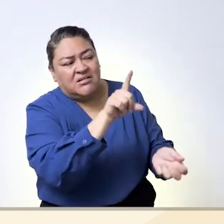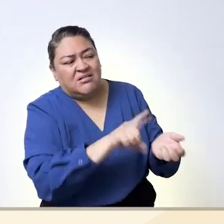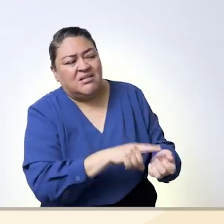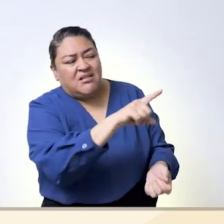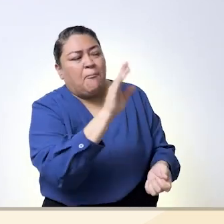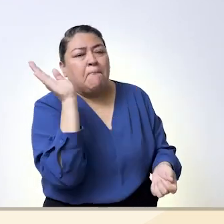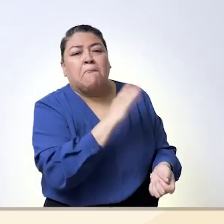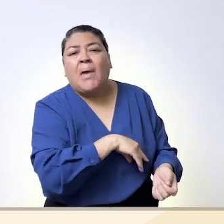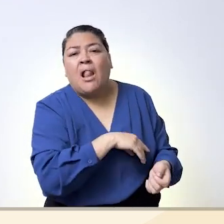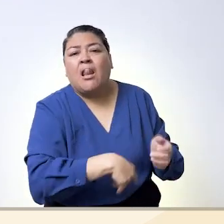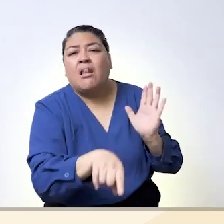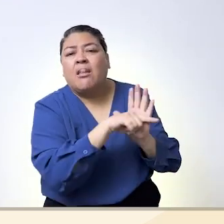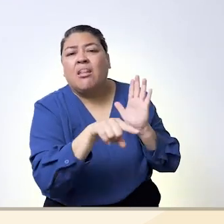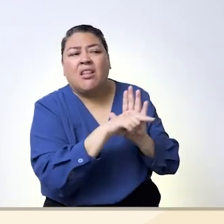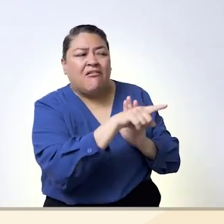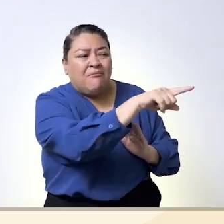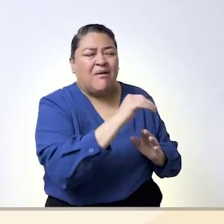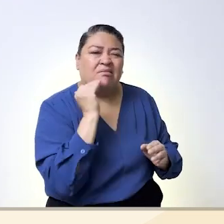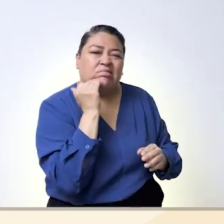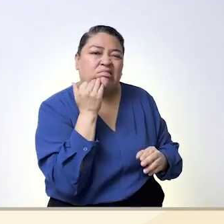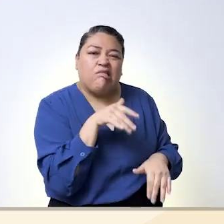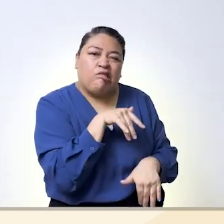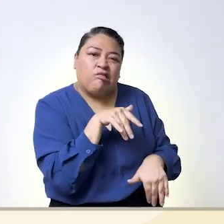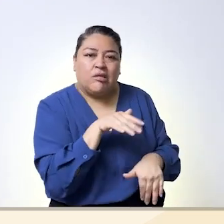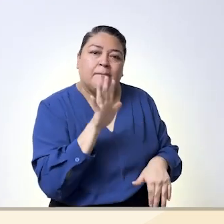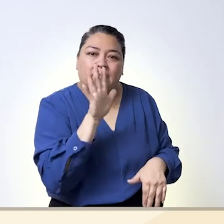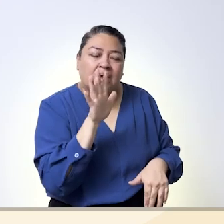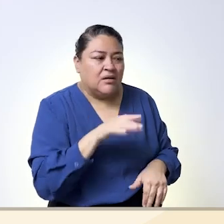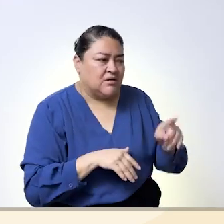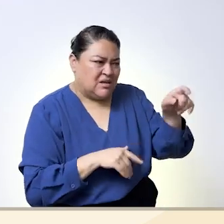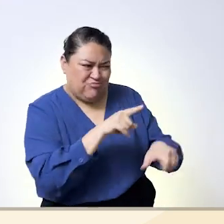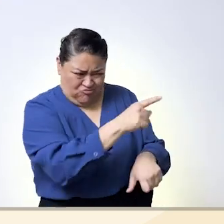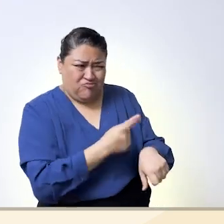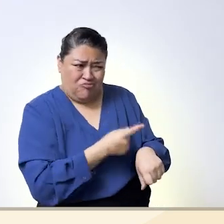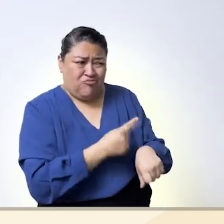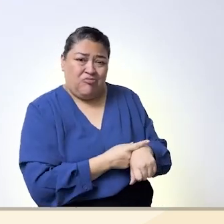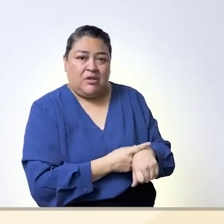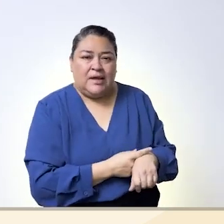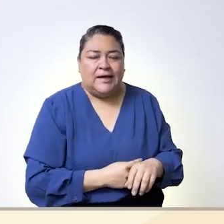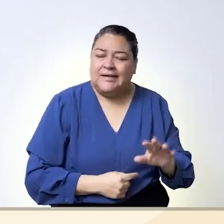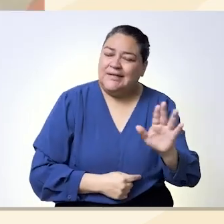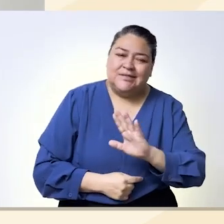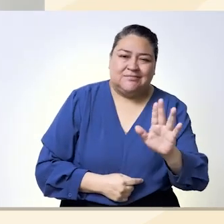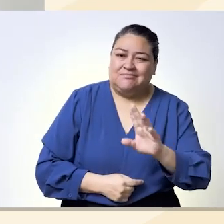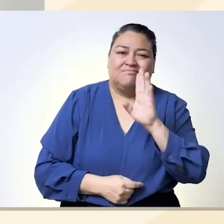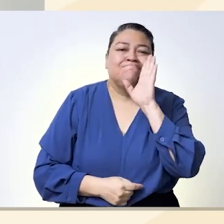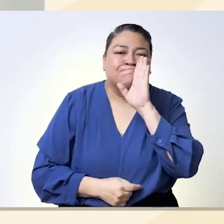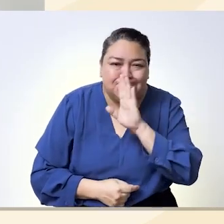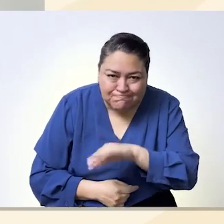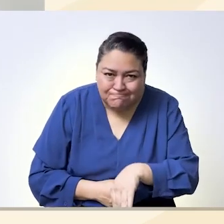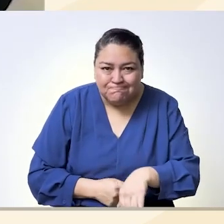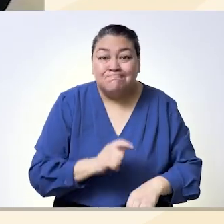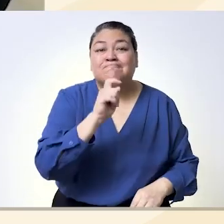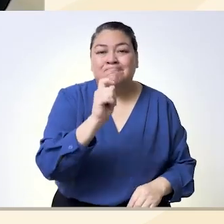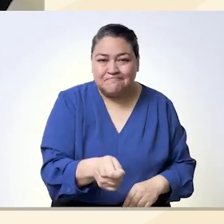mal, algo mal, como si tuvieras como algo chueco, incluso gente que sí, diciendo pues es que estás enfermo, y